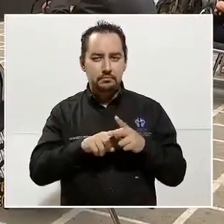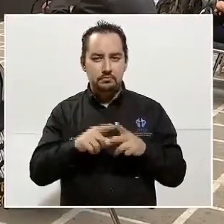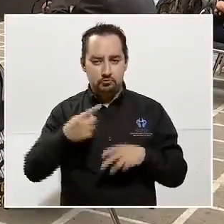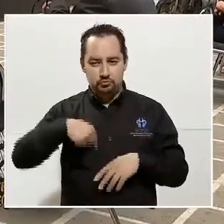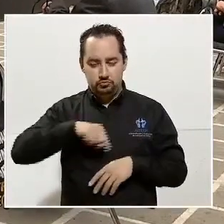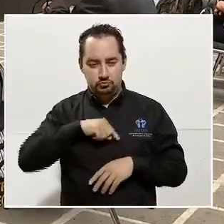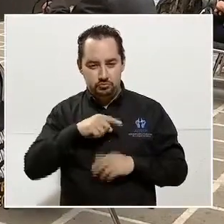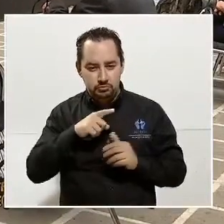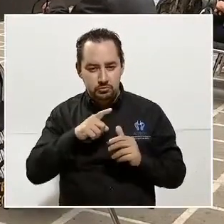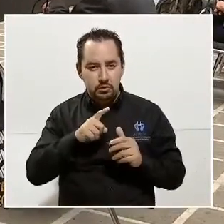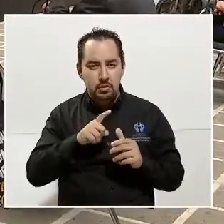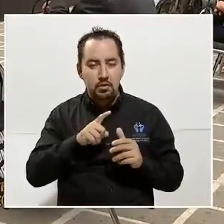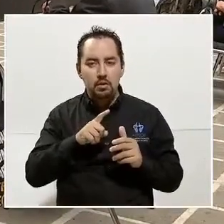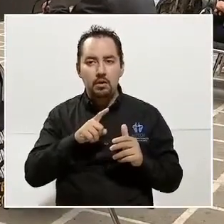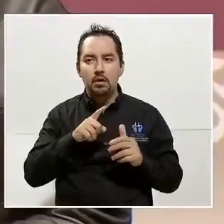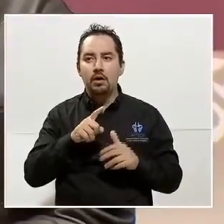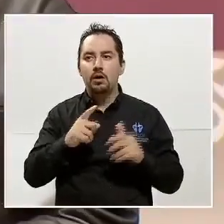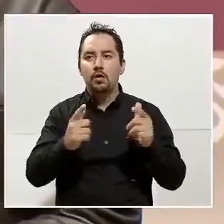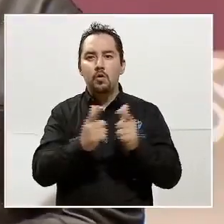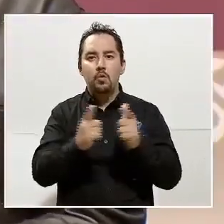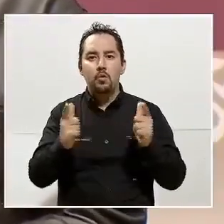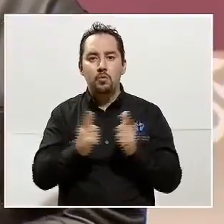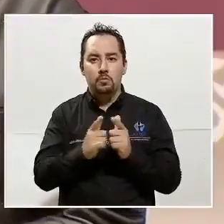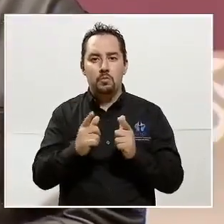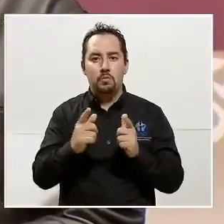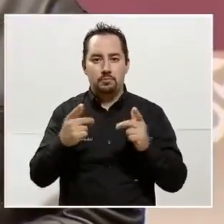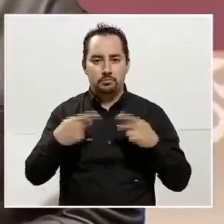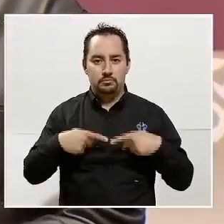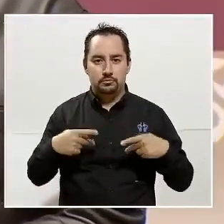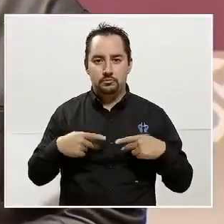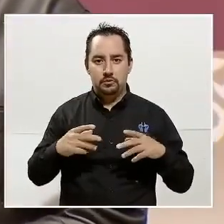y un grupo de la Marina